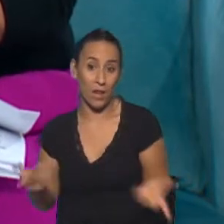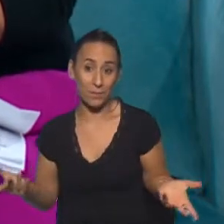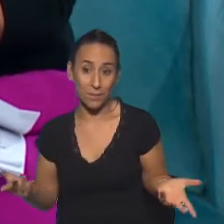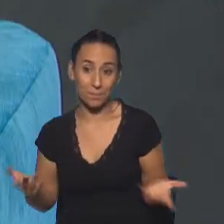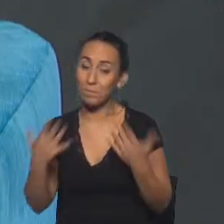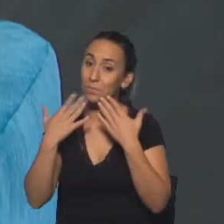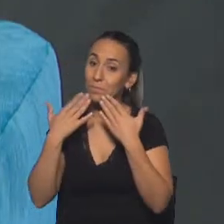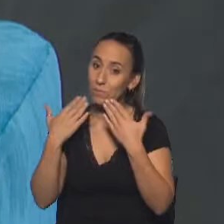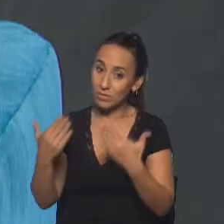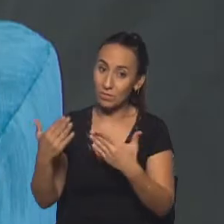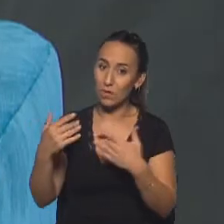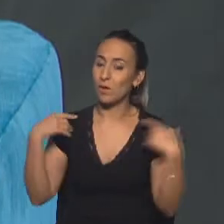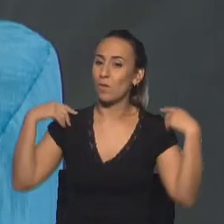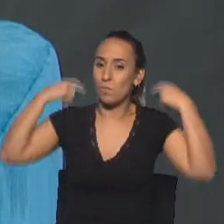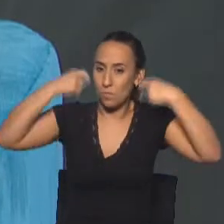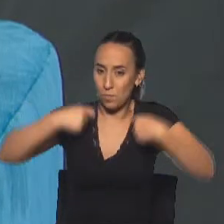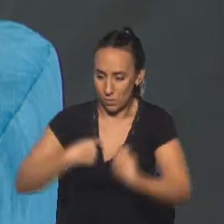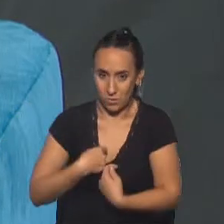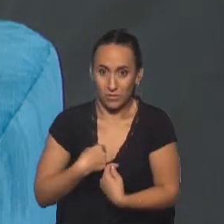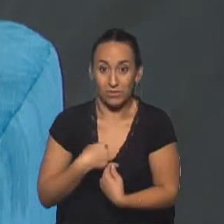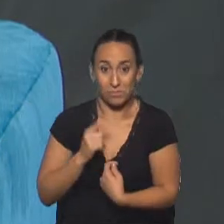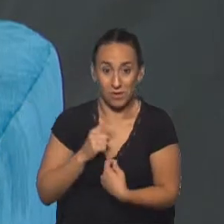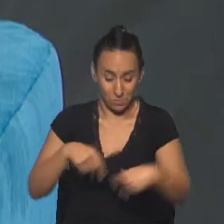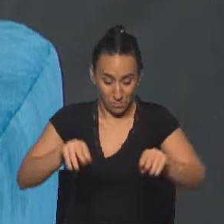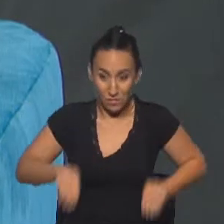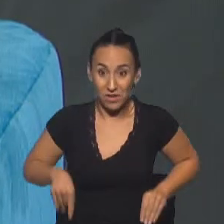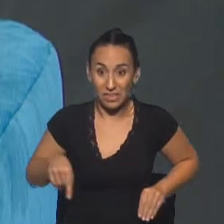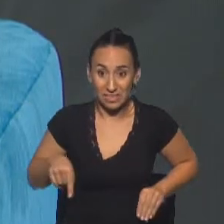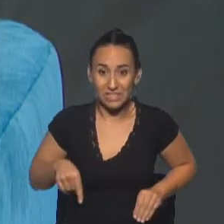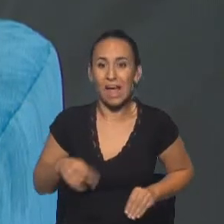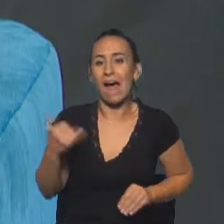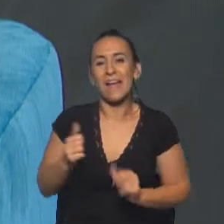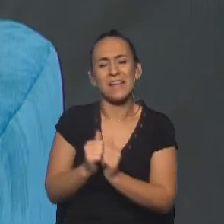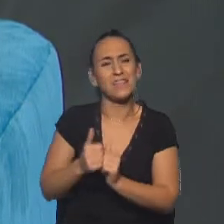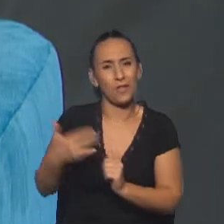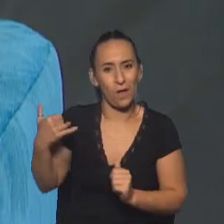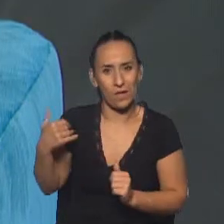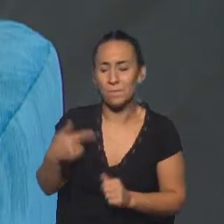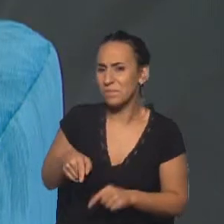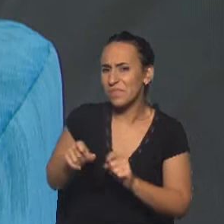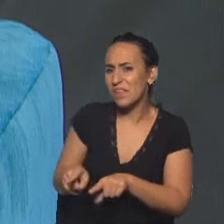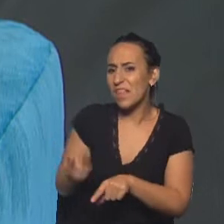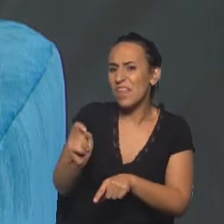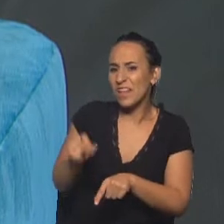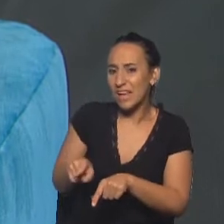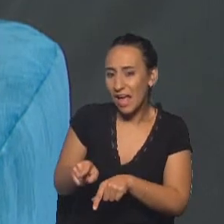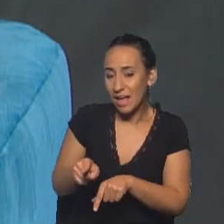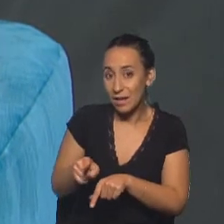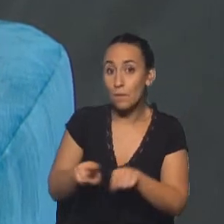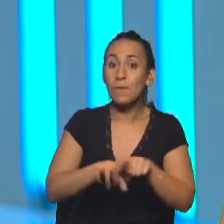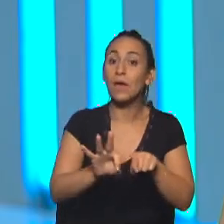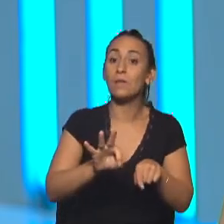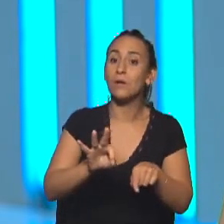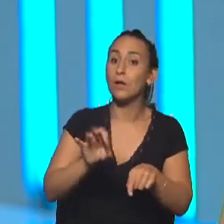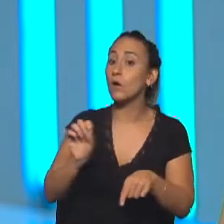historia. Gracias por la convocatoria. Este poncho tiene su historia. ¿De quién es ese poncho? Este poncho es de mi hermano, Nombre